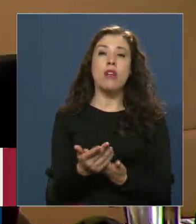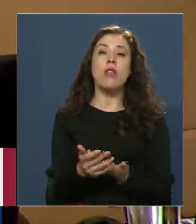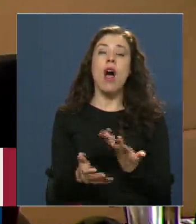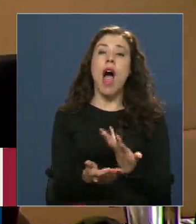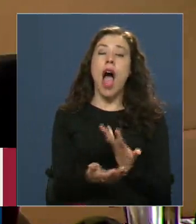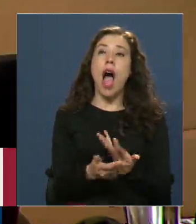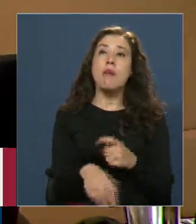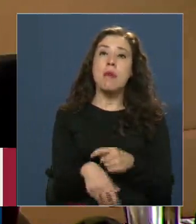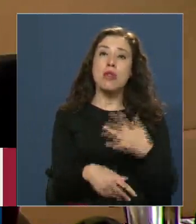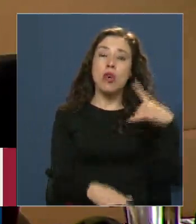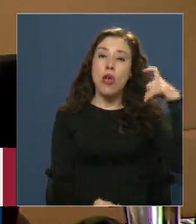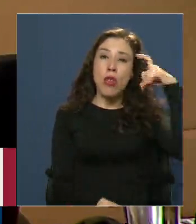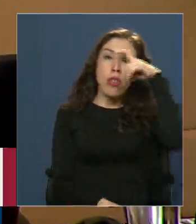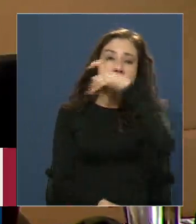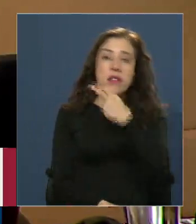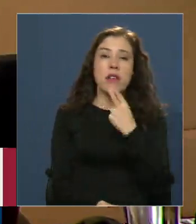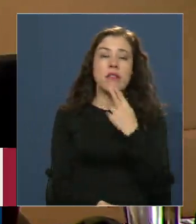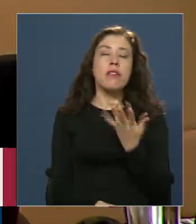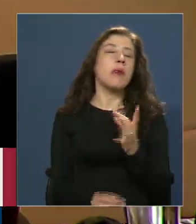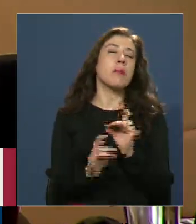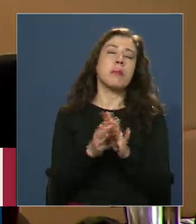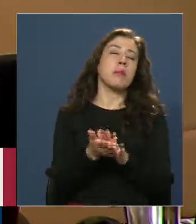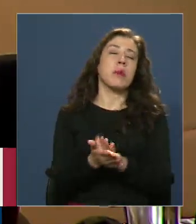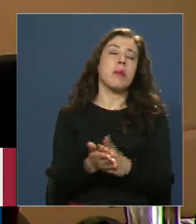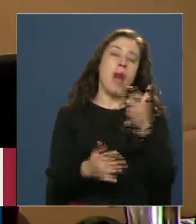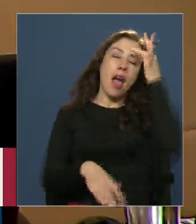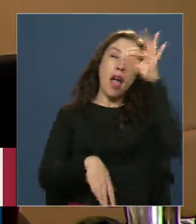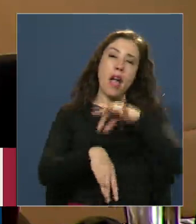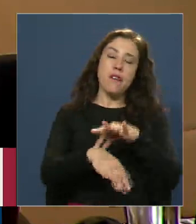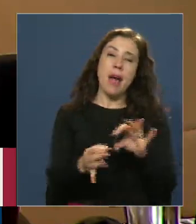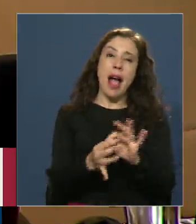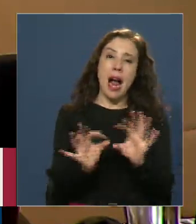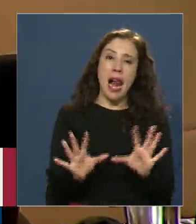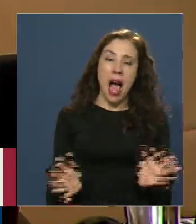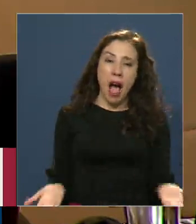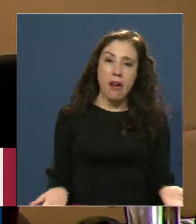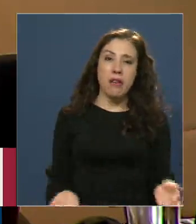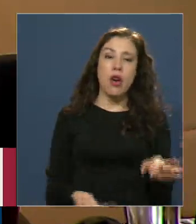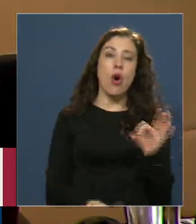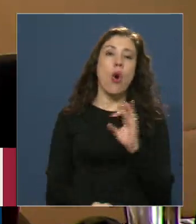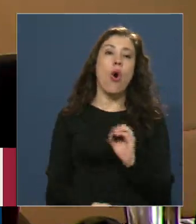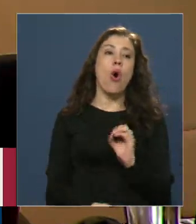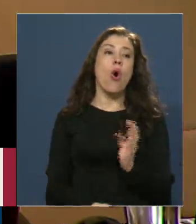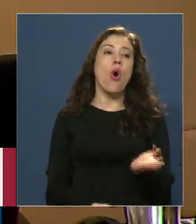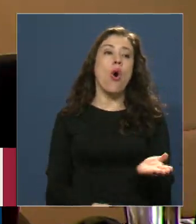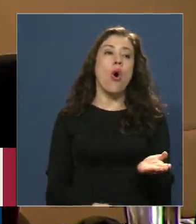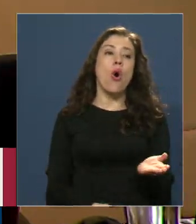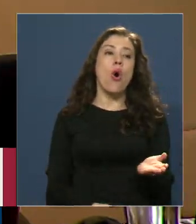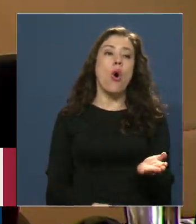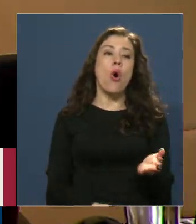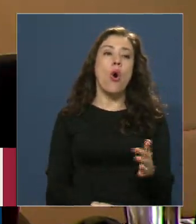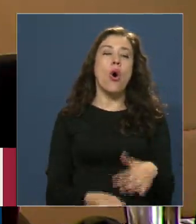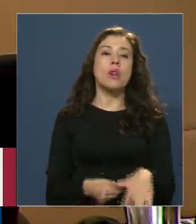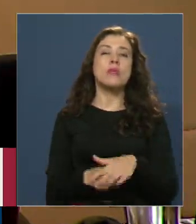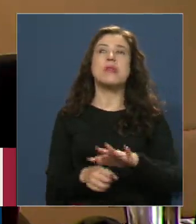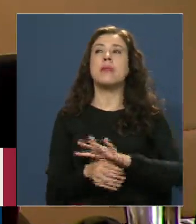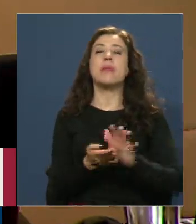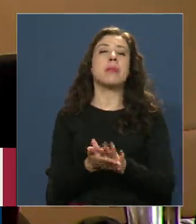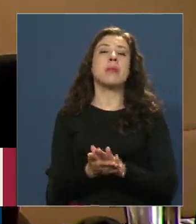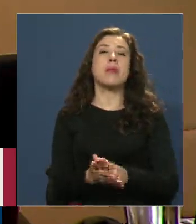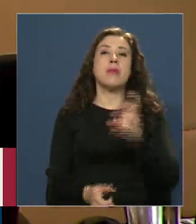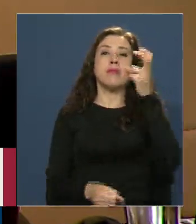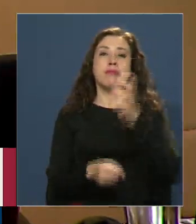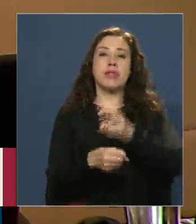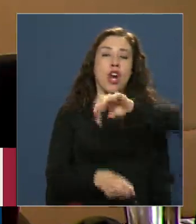zozobra, que muchas veces pasan por una enfermedad grave en la familia, que muchas veces pasan por una situación delictual donde